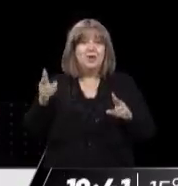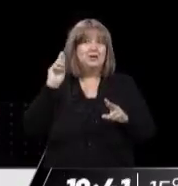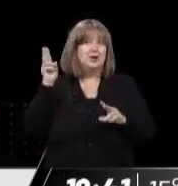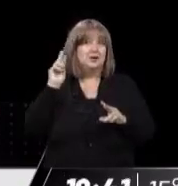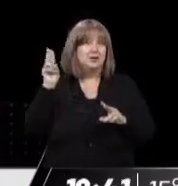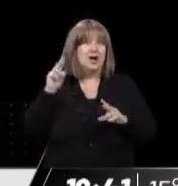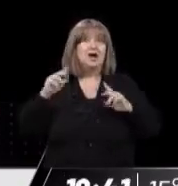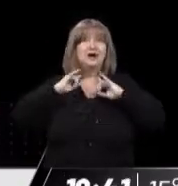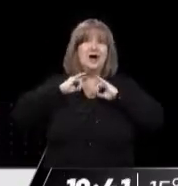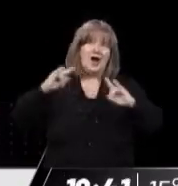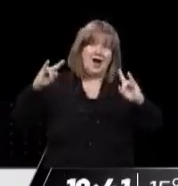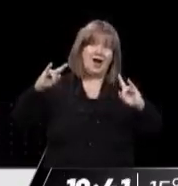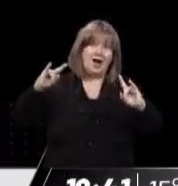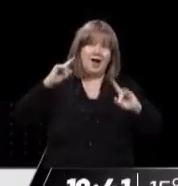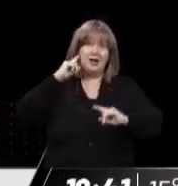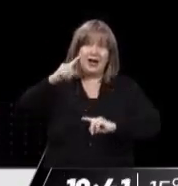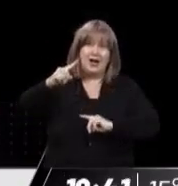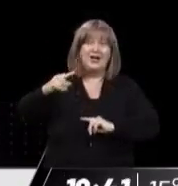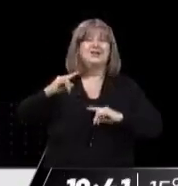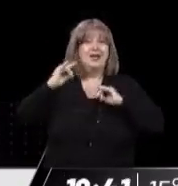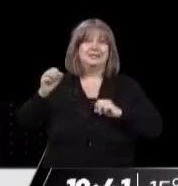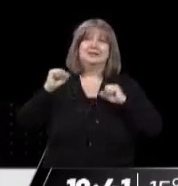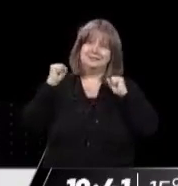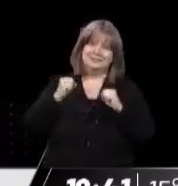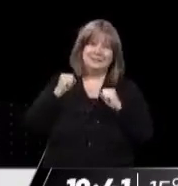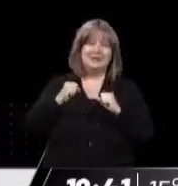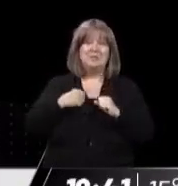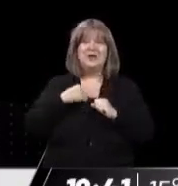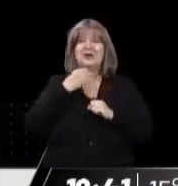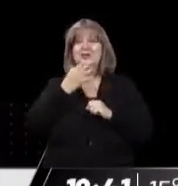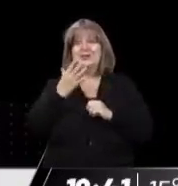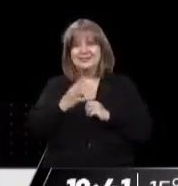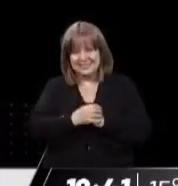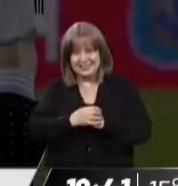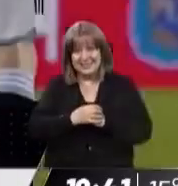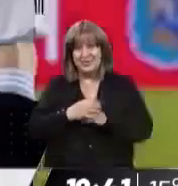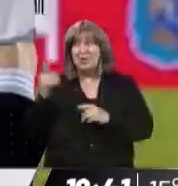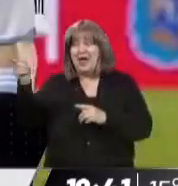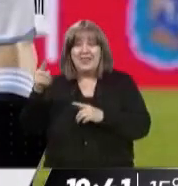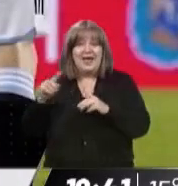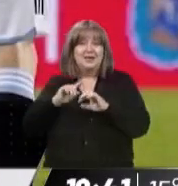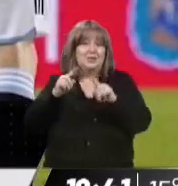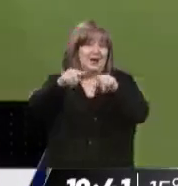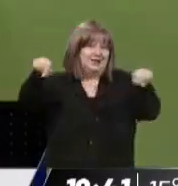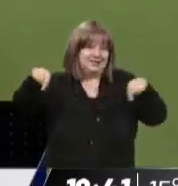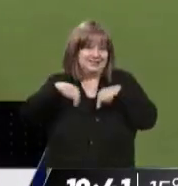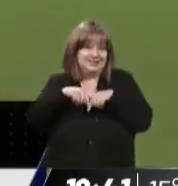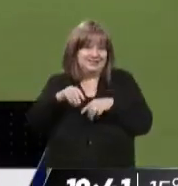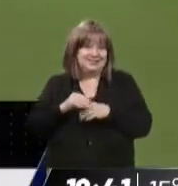la gente, o sea, los gritos y... Y Leo mirando como diciendo, ¿qué pasó? Sí, buena onda igual, Leo.